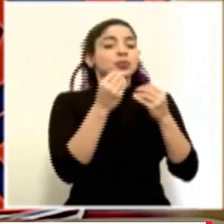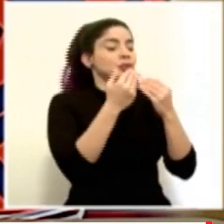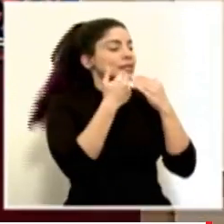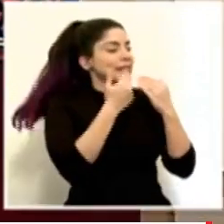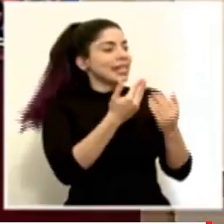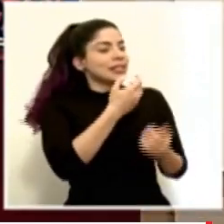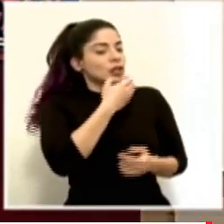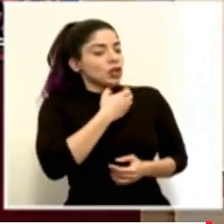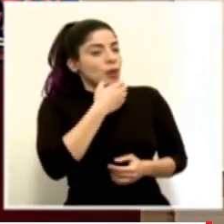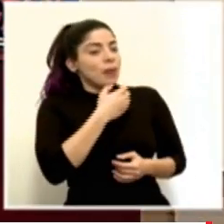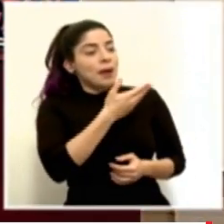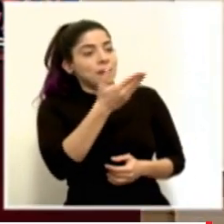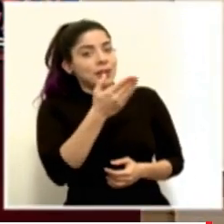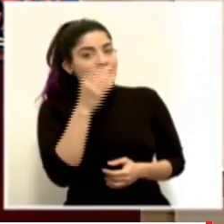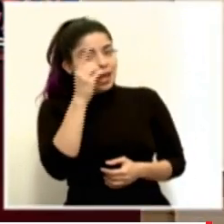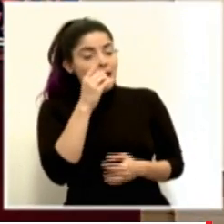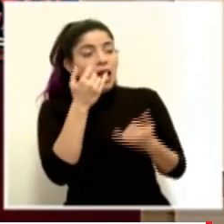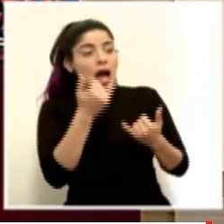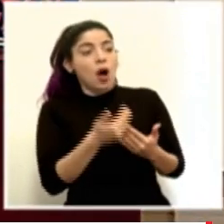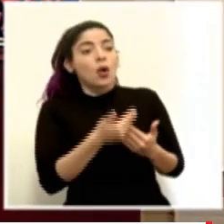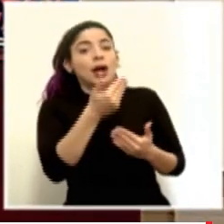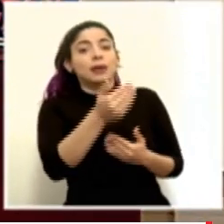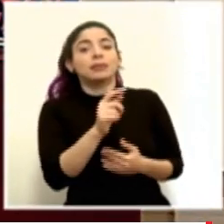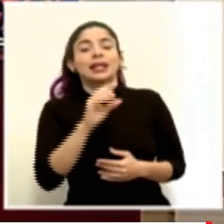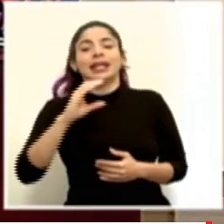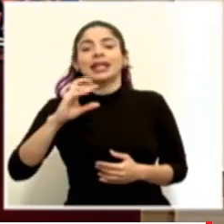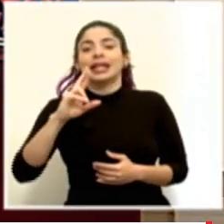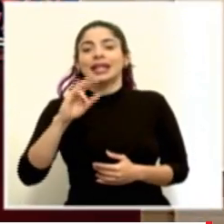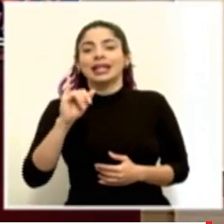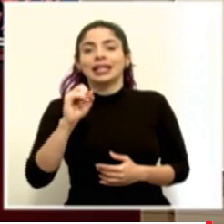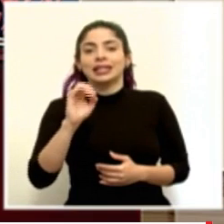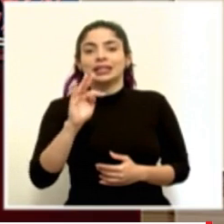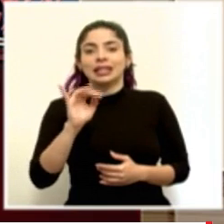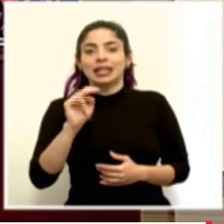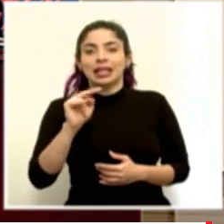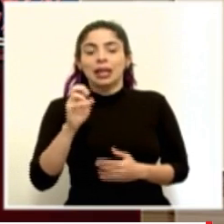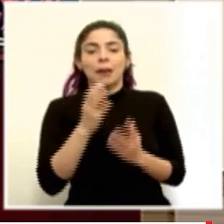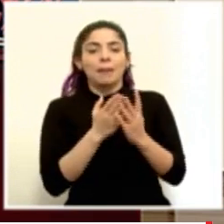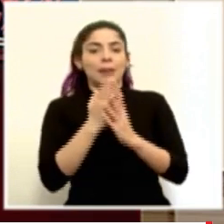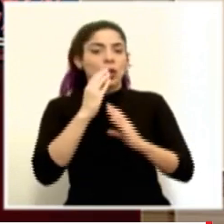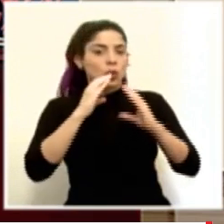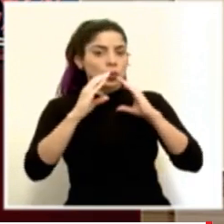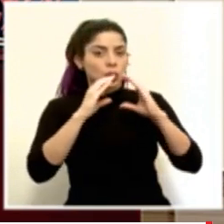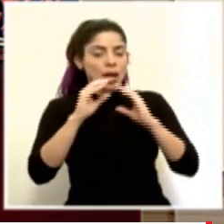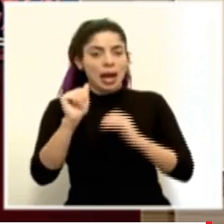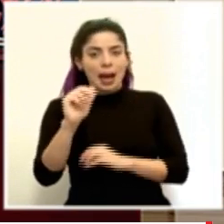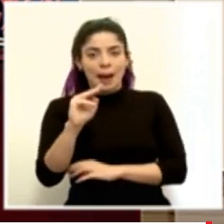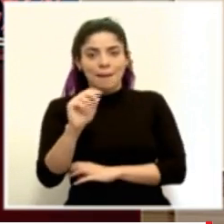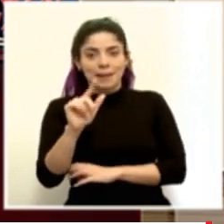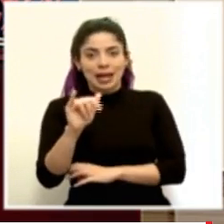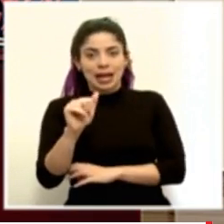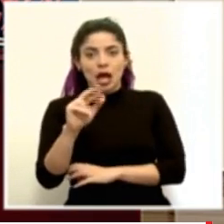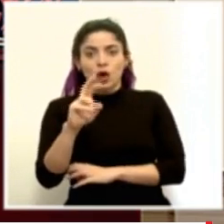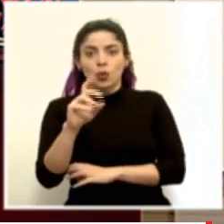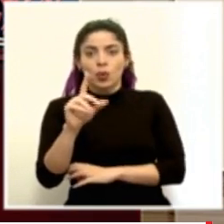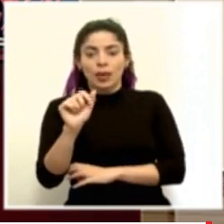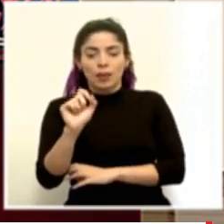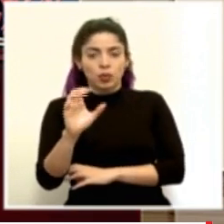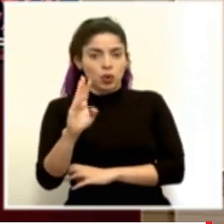gracias, don Román, don Daniel. Escuchamos ahora a Cristina Hidalgo del medio